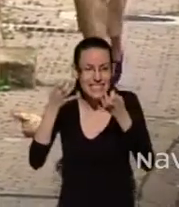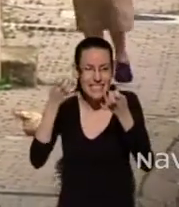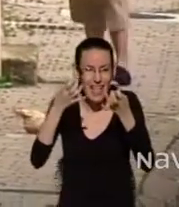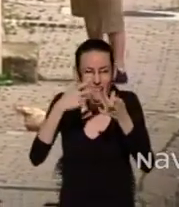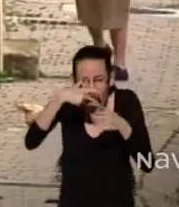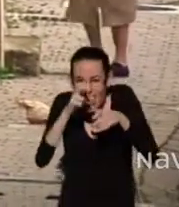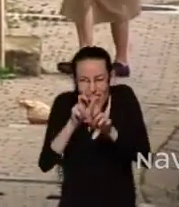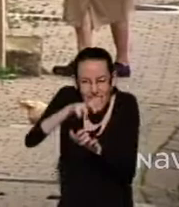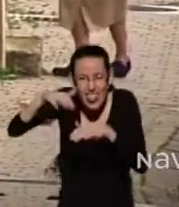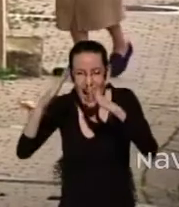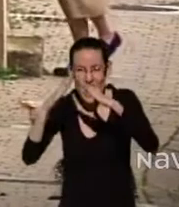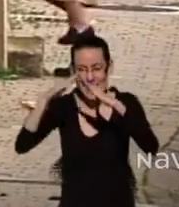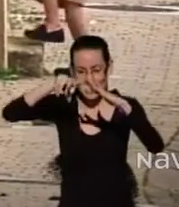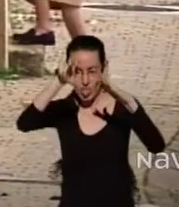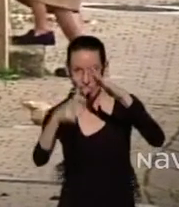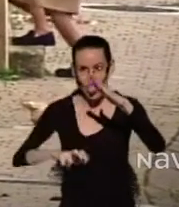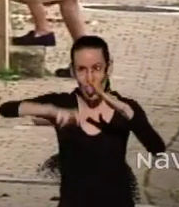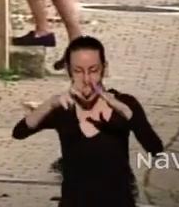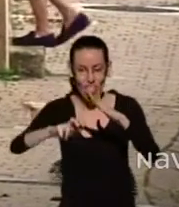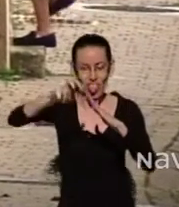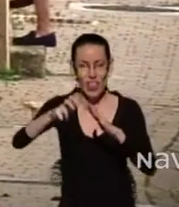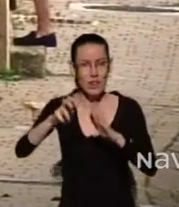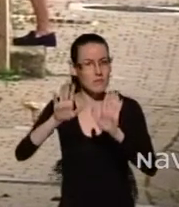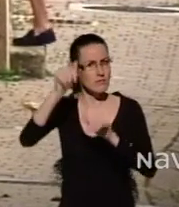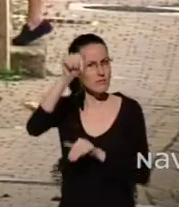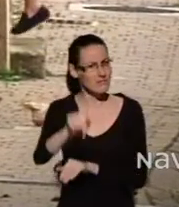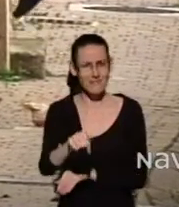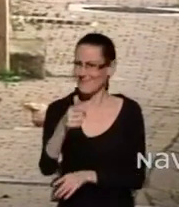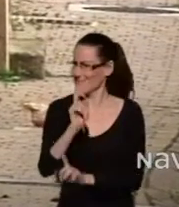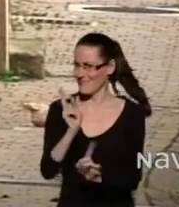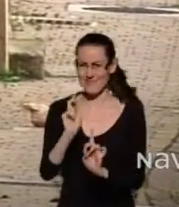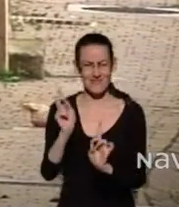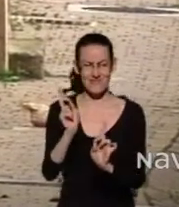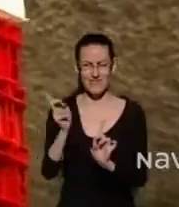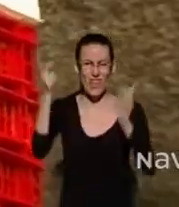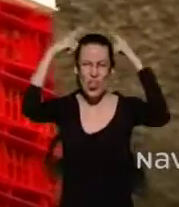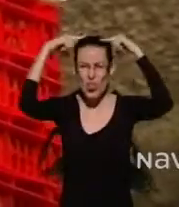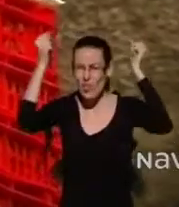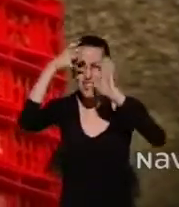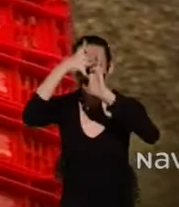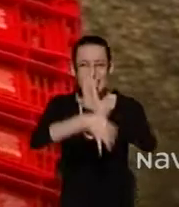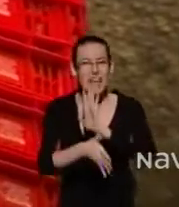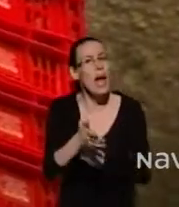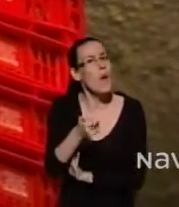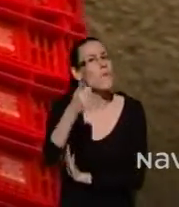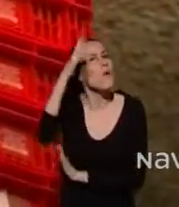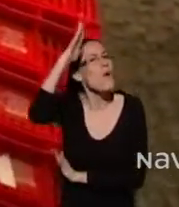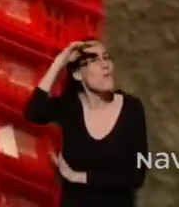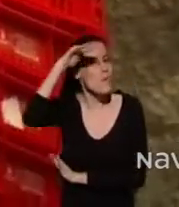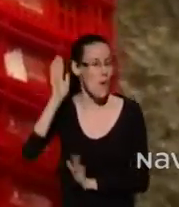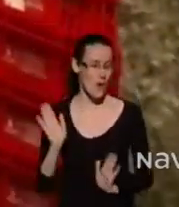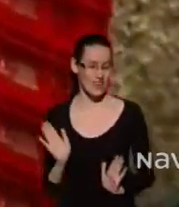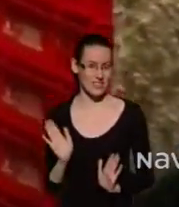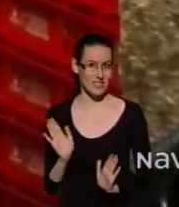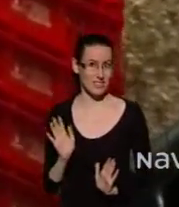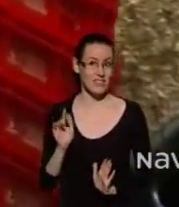causando trastornos en ellas. Pero para estos vecinos, ser duendes tiene que ver con ser un poco brutos. Y en